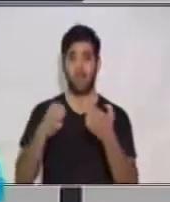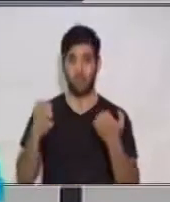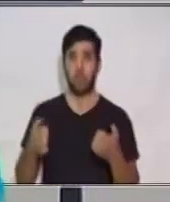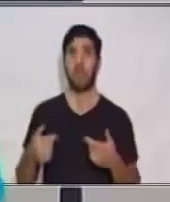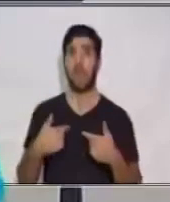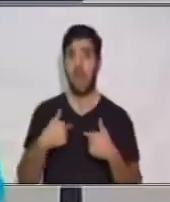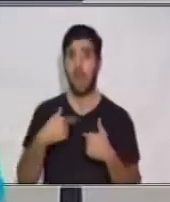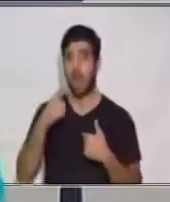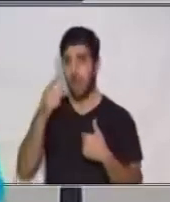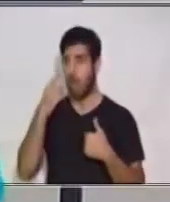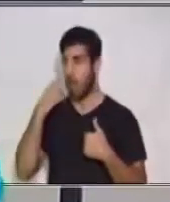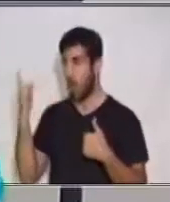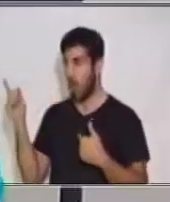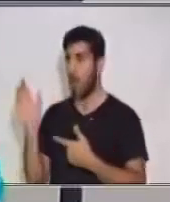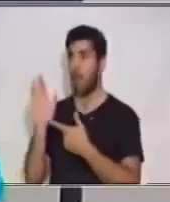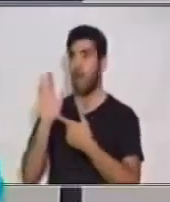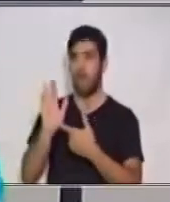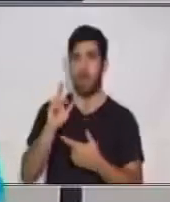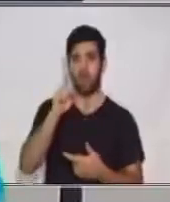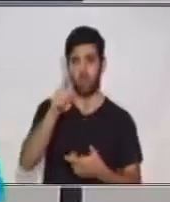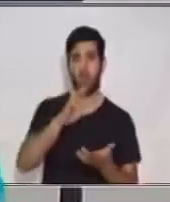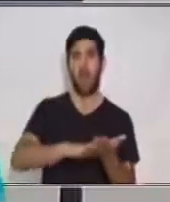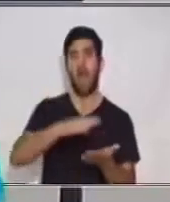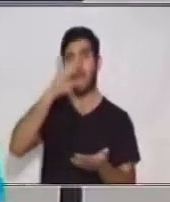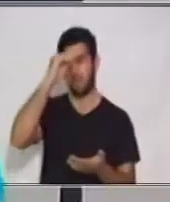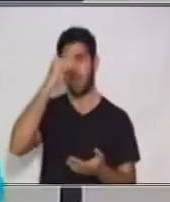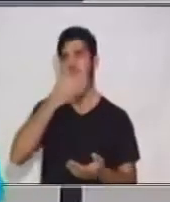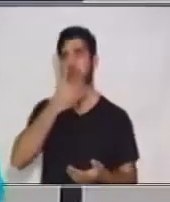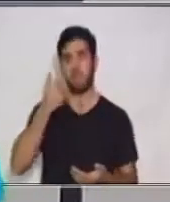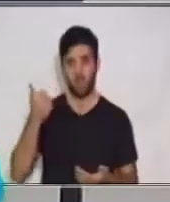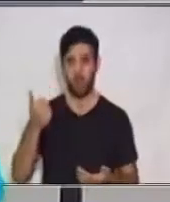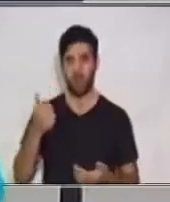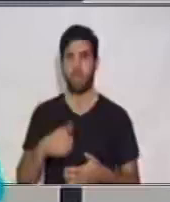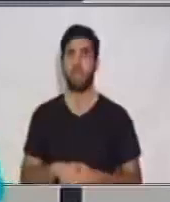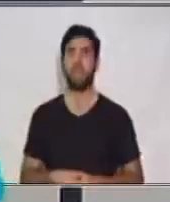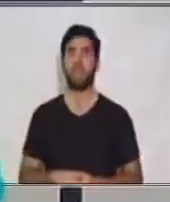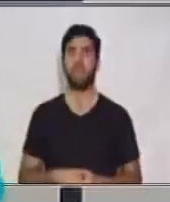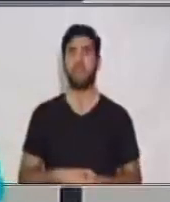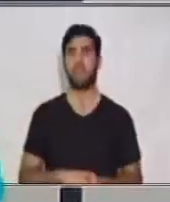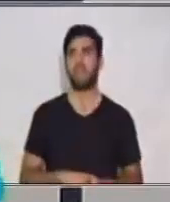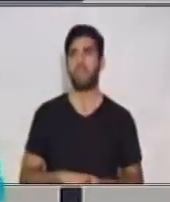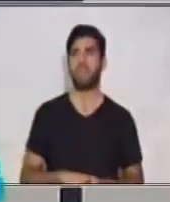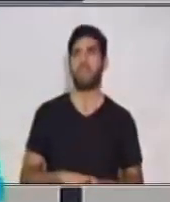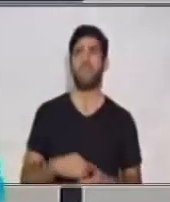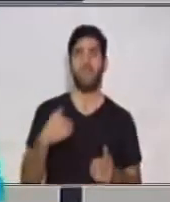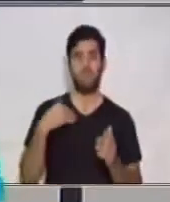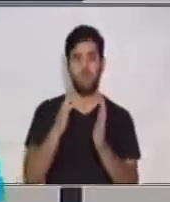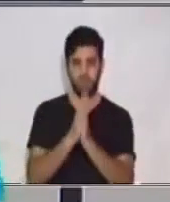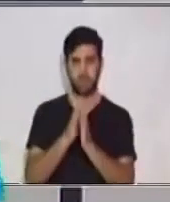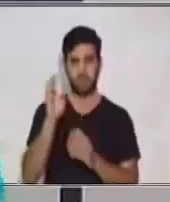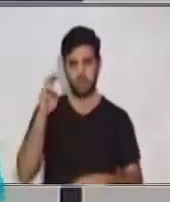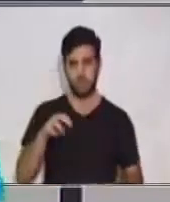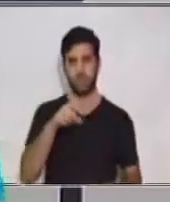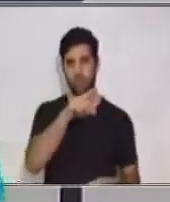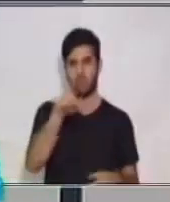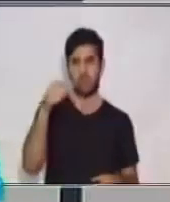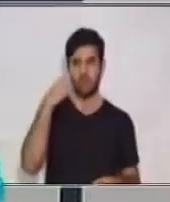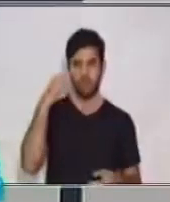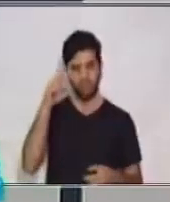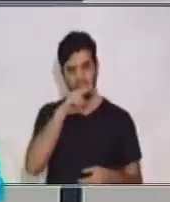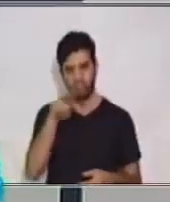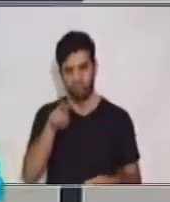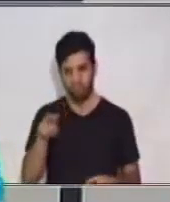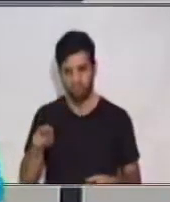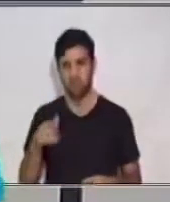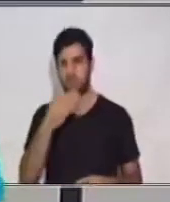de podernos memorizar cada una de ellas. Entonces, dentro de las preposiciones, yo necesito que ustedes hagan ese ejercicio en casa, que